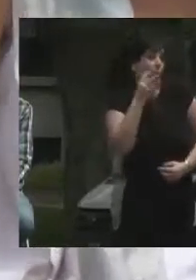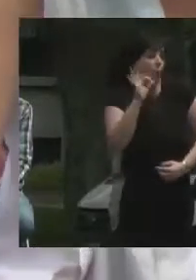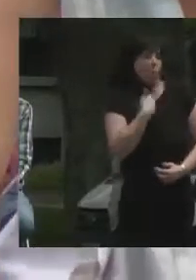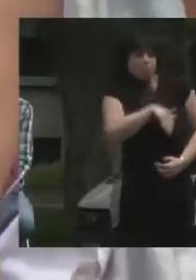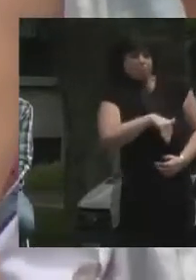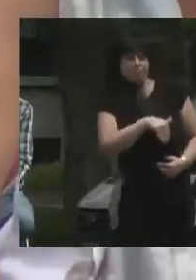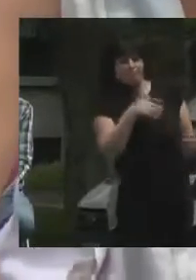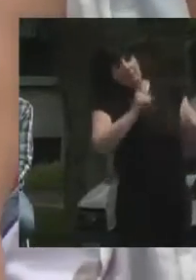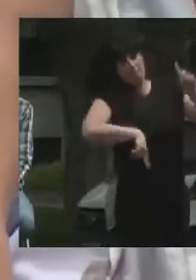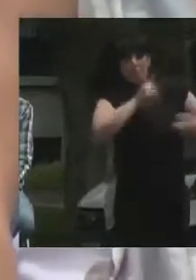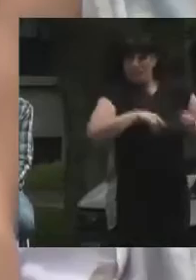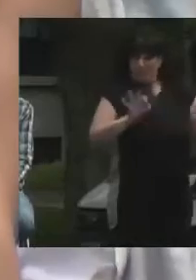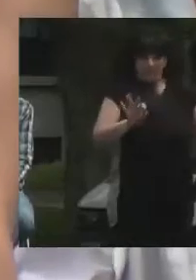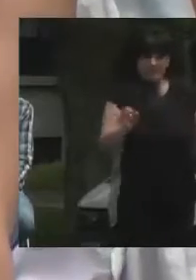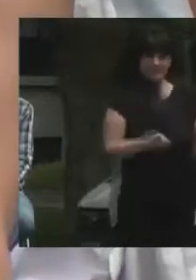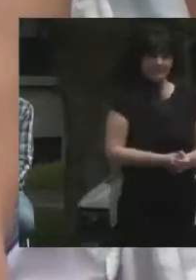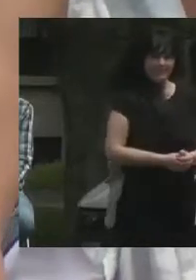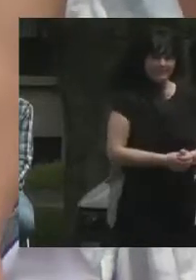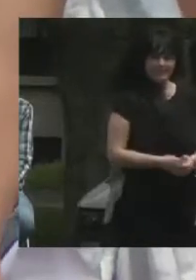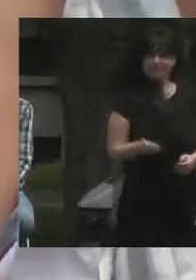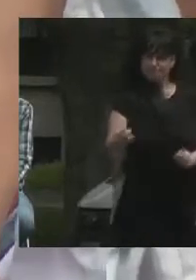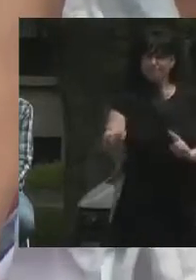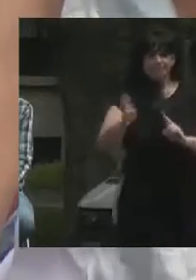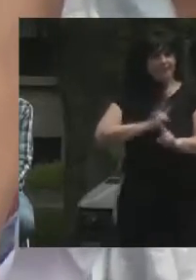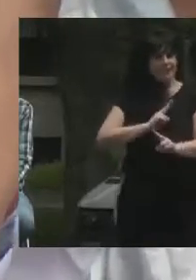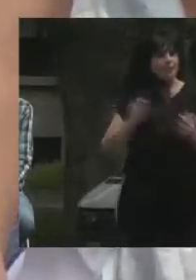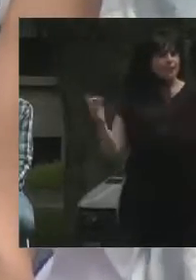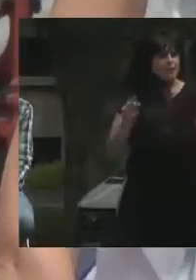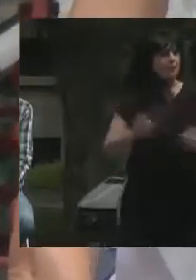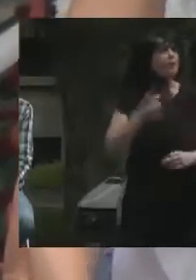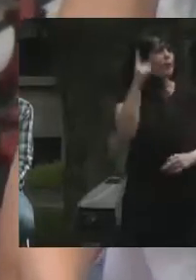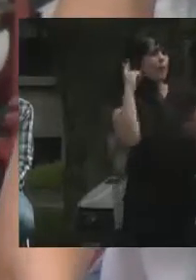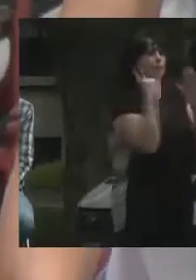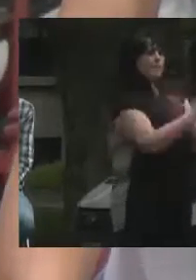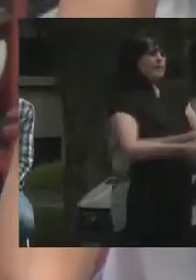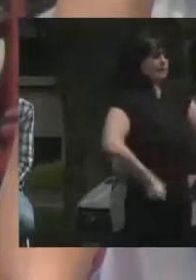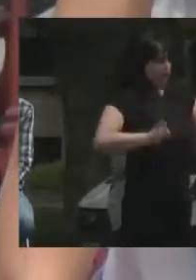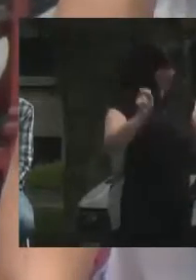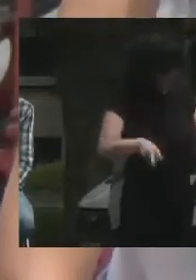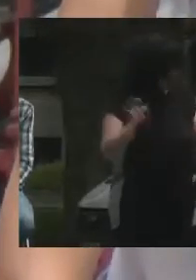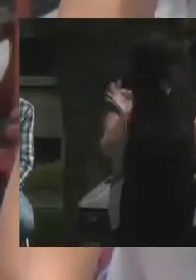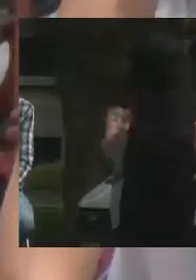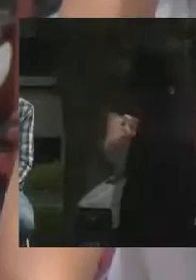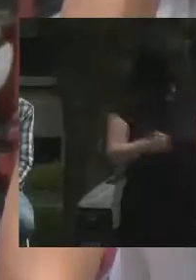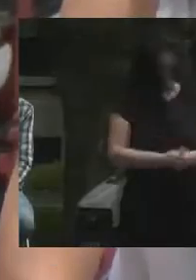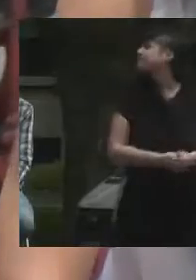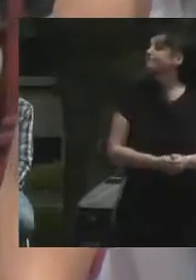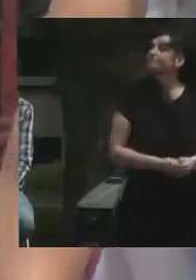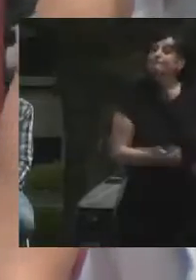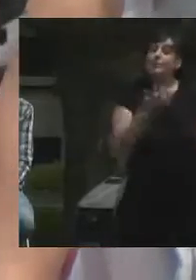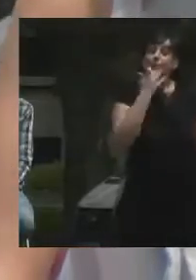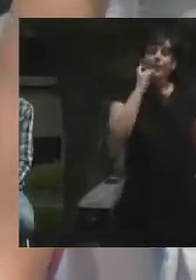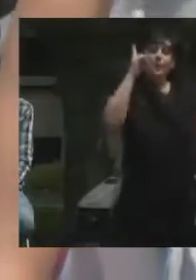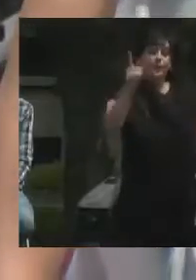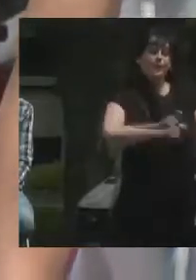quere, evidentemente. E entón me dixo, pero marcha sin maleta, non? Si isto fai con